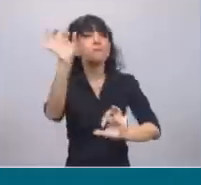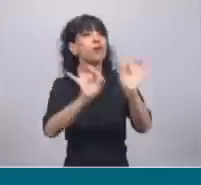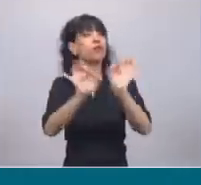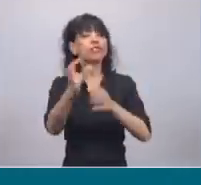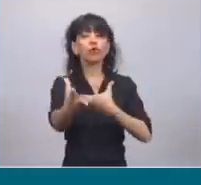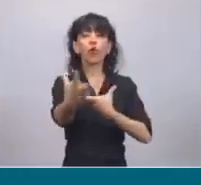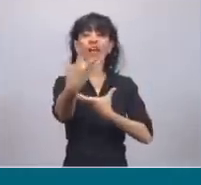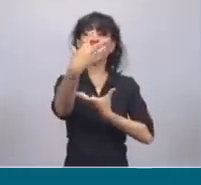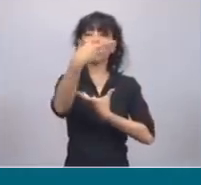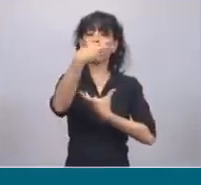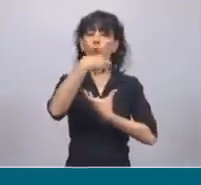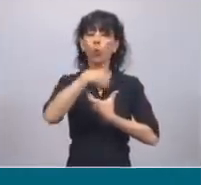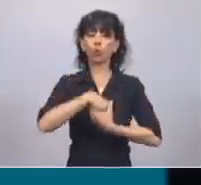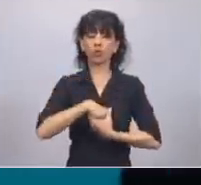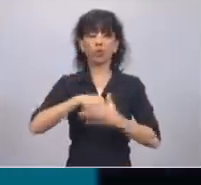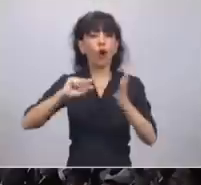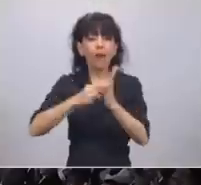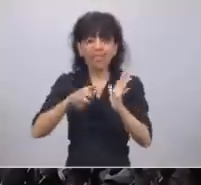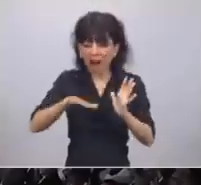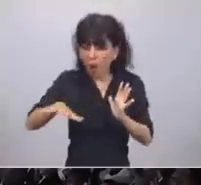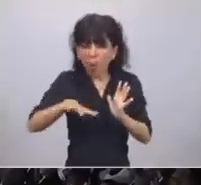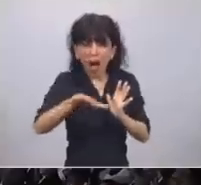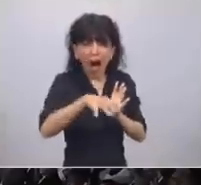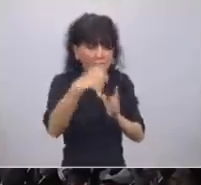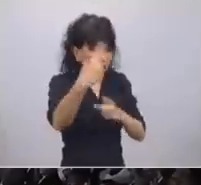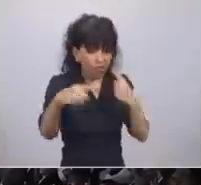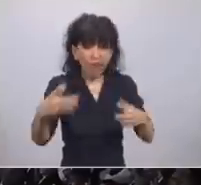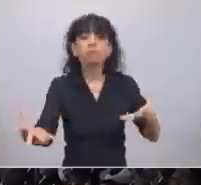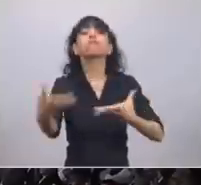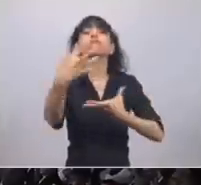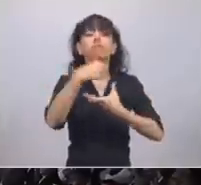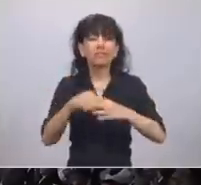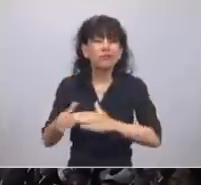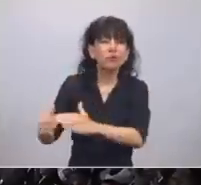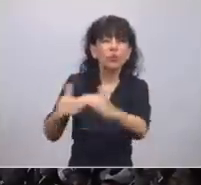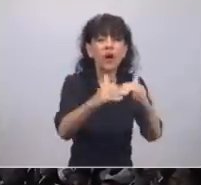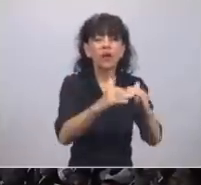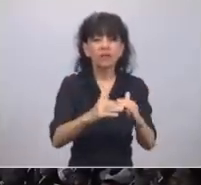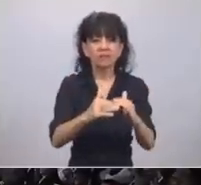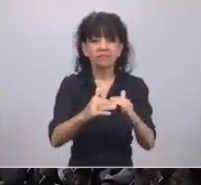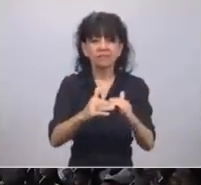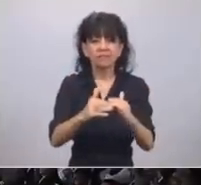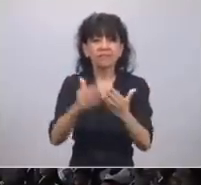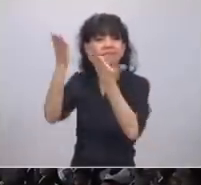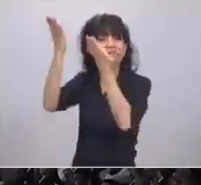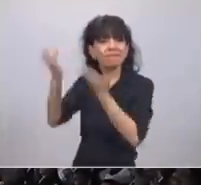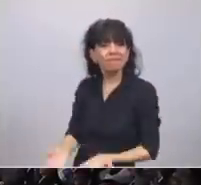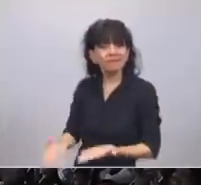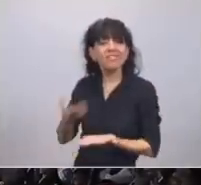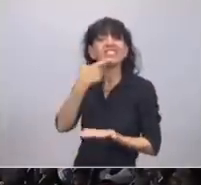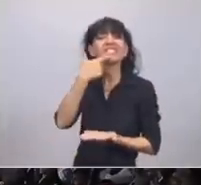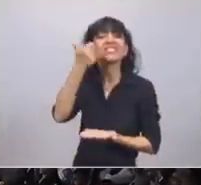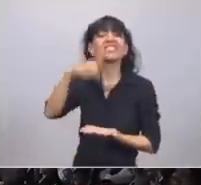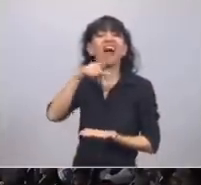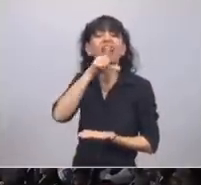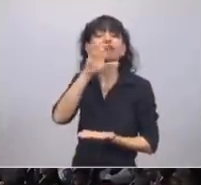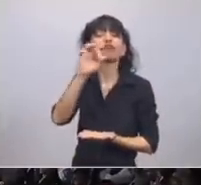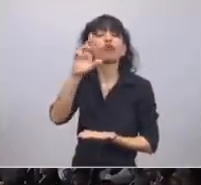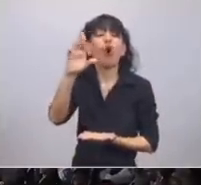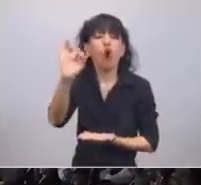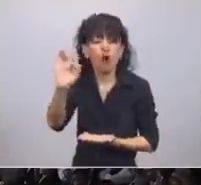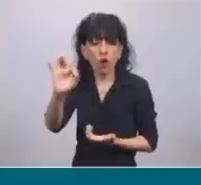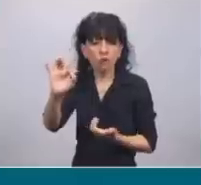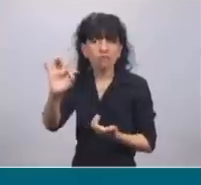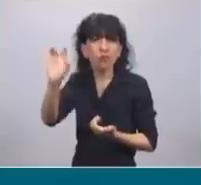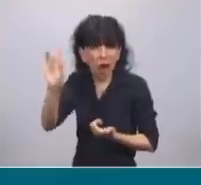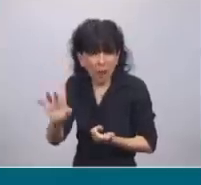los barrios de la ciudad de Buenos Aires. No solo es Santoro, no solo es Unión por